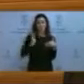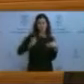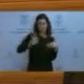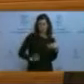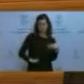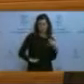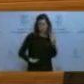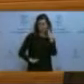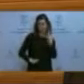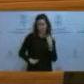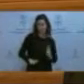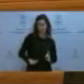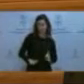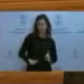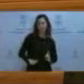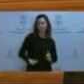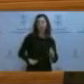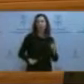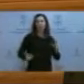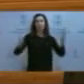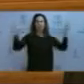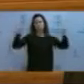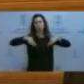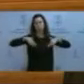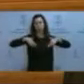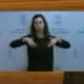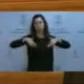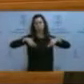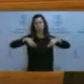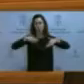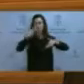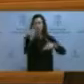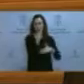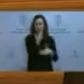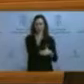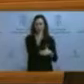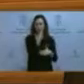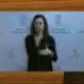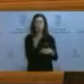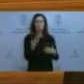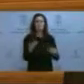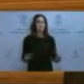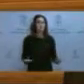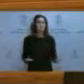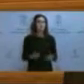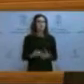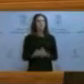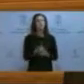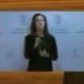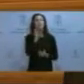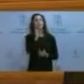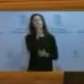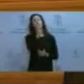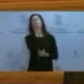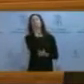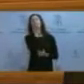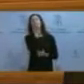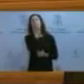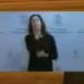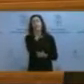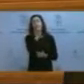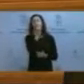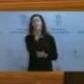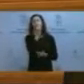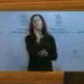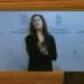mismo día, se desprende el techo de ese colegio público de Llanes. Creo que esto es uno de esos símbolos, uno de esos ejemplos gráficos que